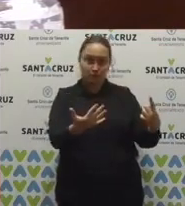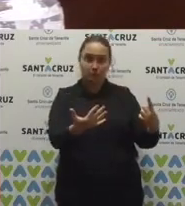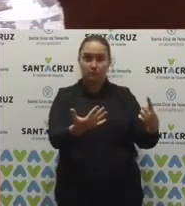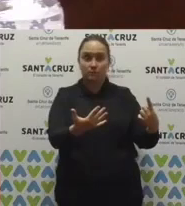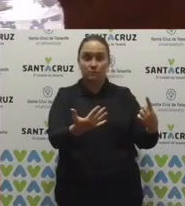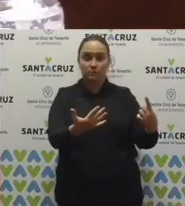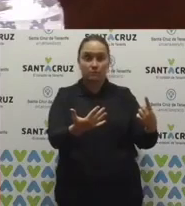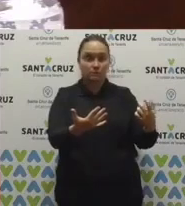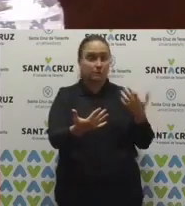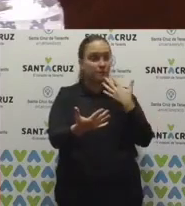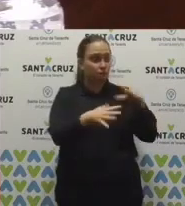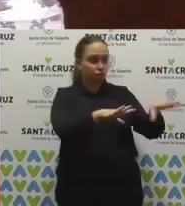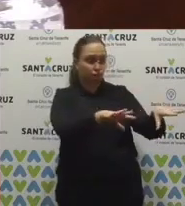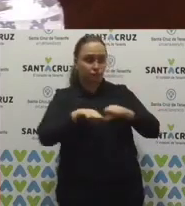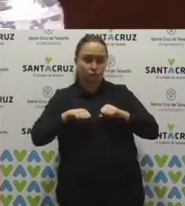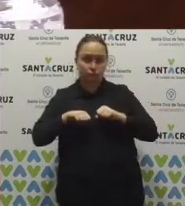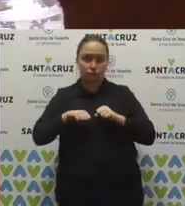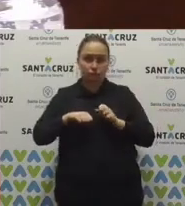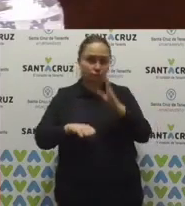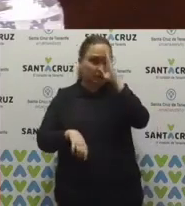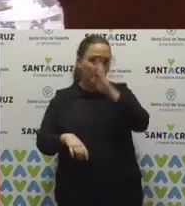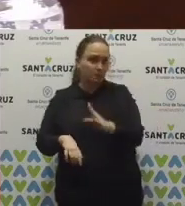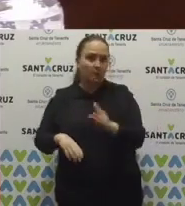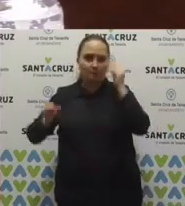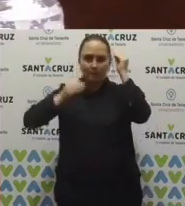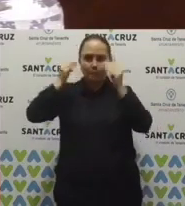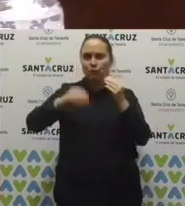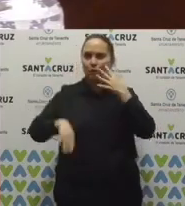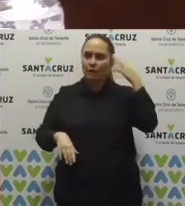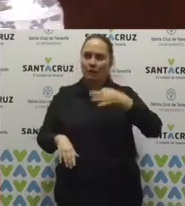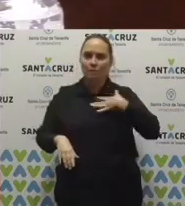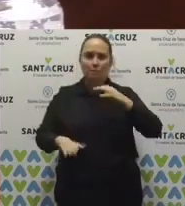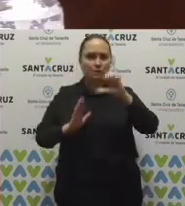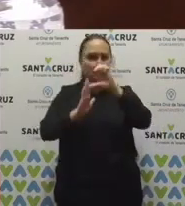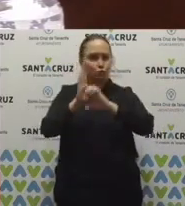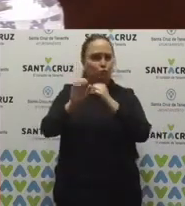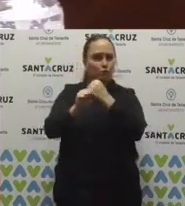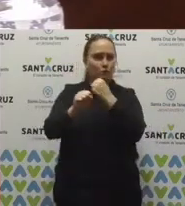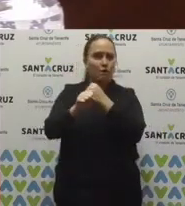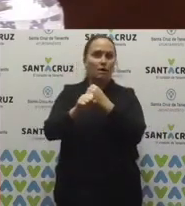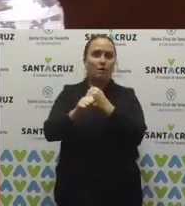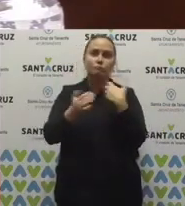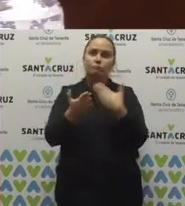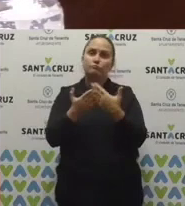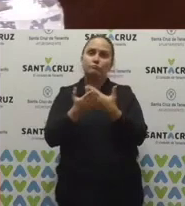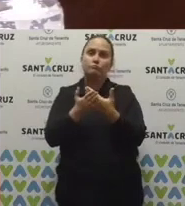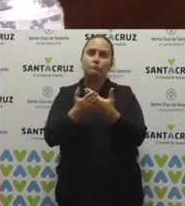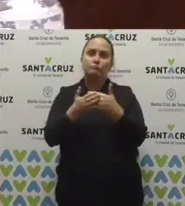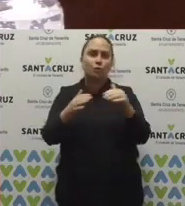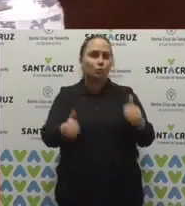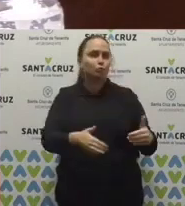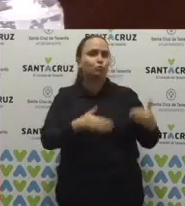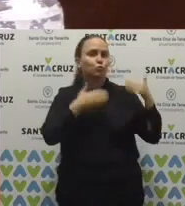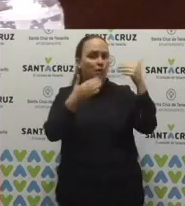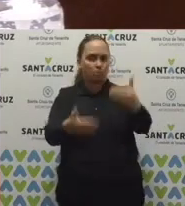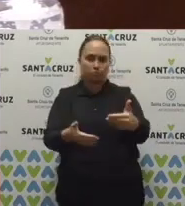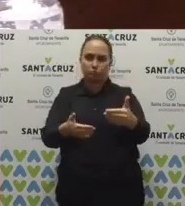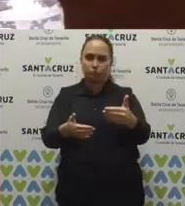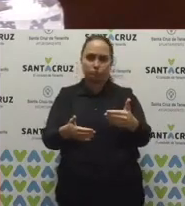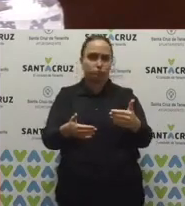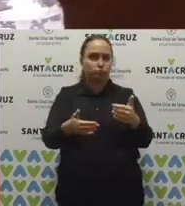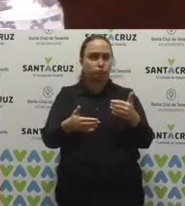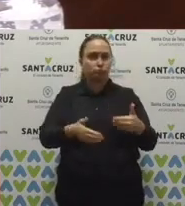se puede abordar que es realista abordarlo el estatuto de trabajo de los trabajadores garantizaría la subrogación del